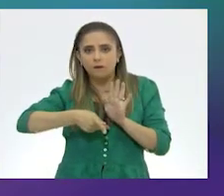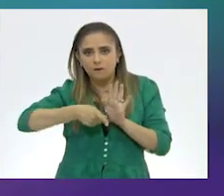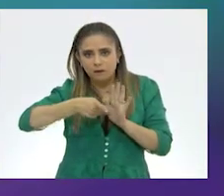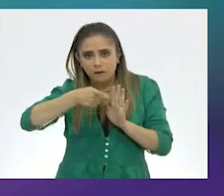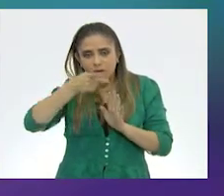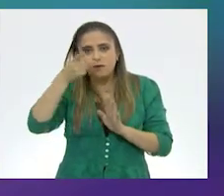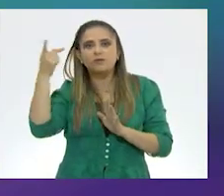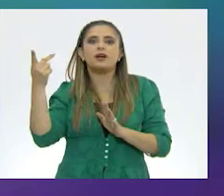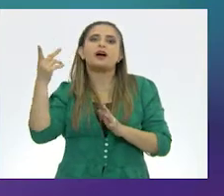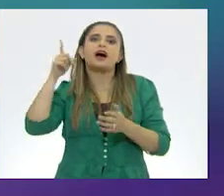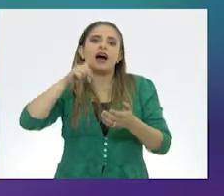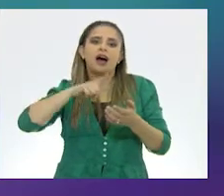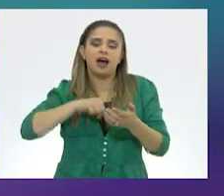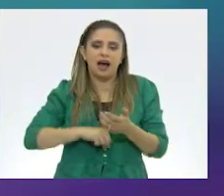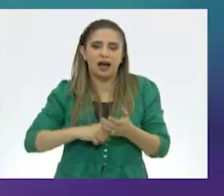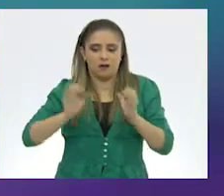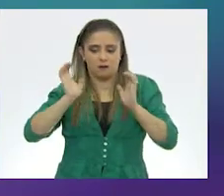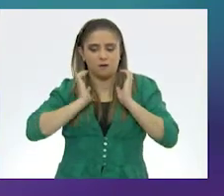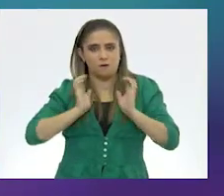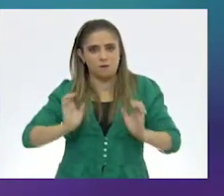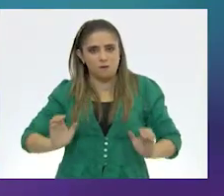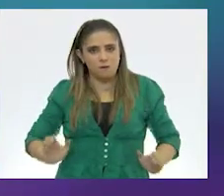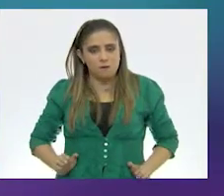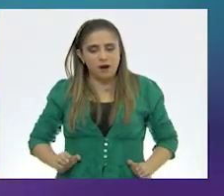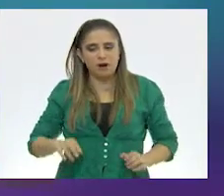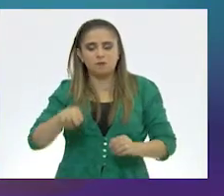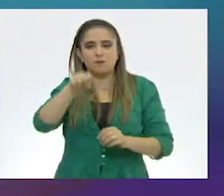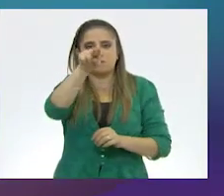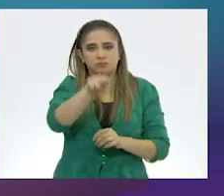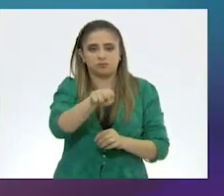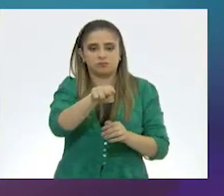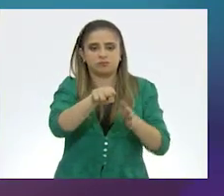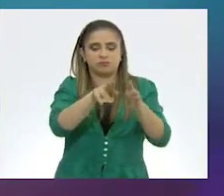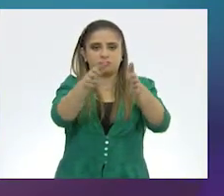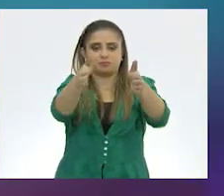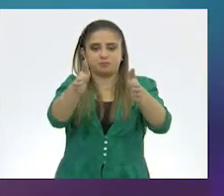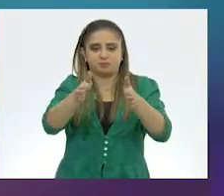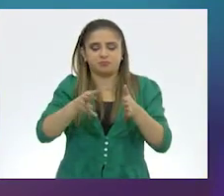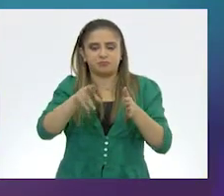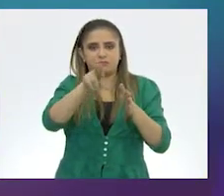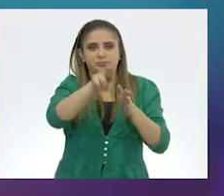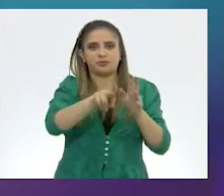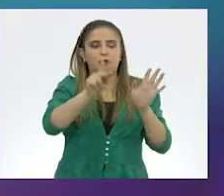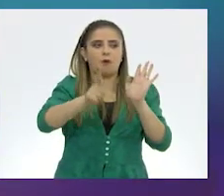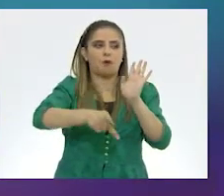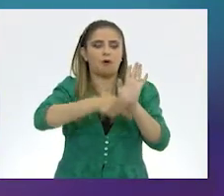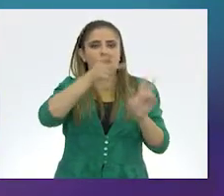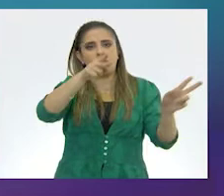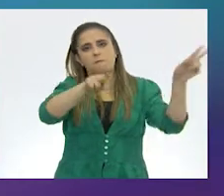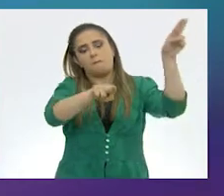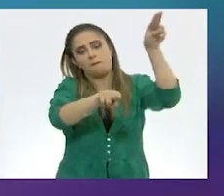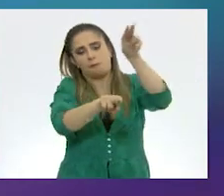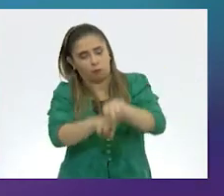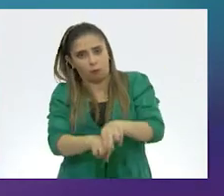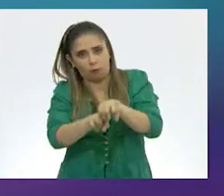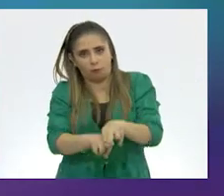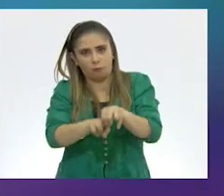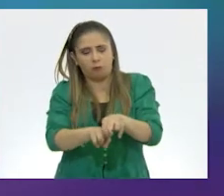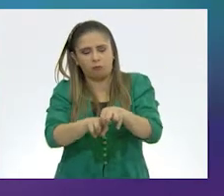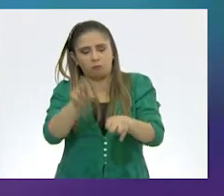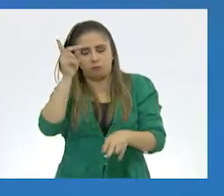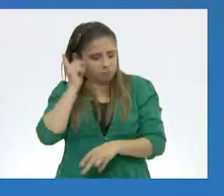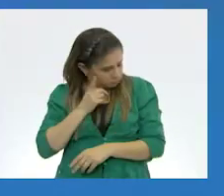hombre ventrudo y fétido, cuyo cuerpo parecía exactamente una vejiga. Me encogí de hombros y opté por